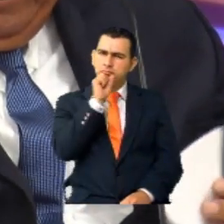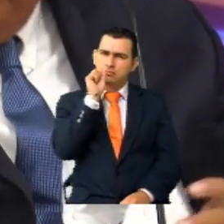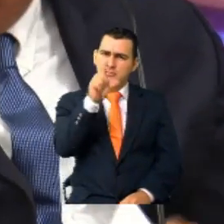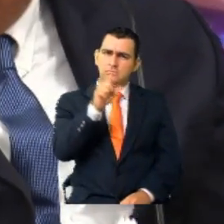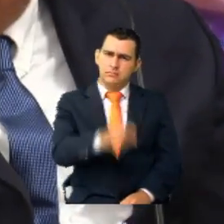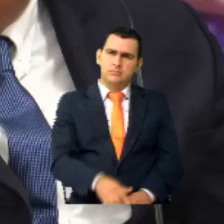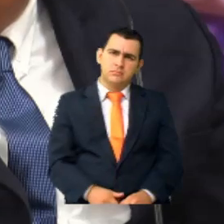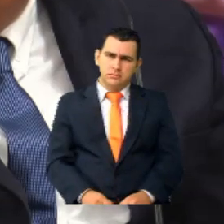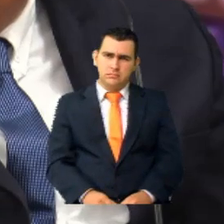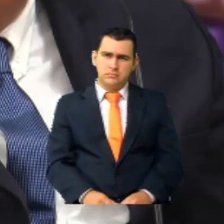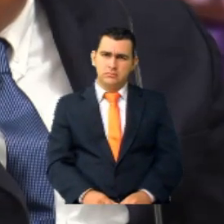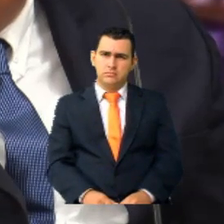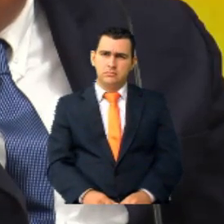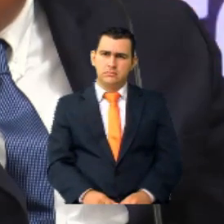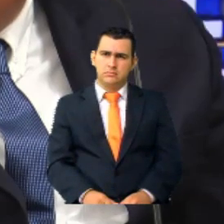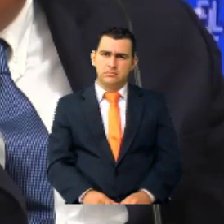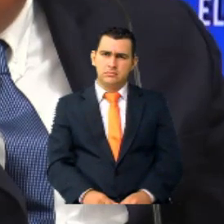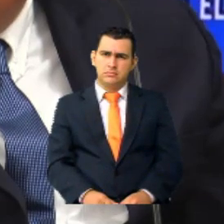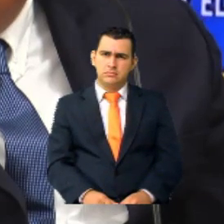si el doctor